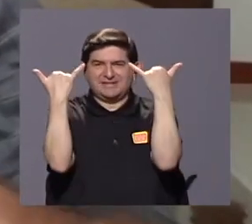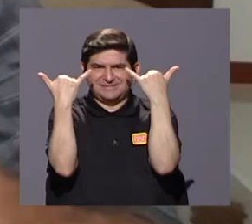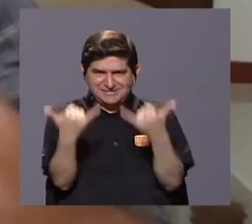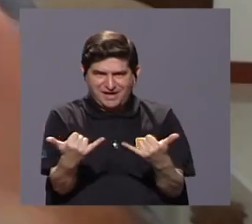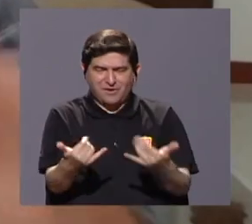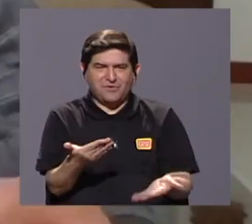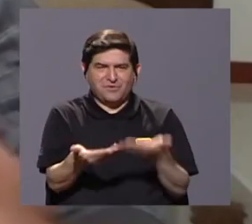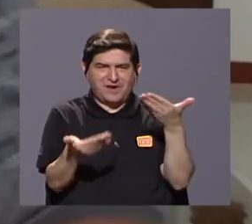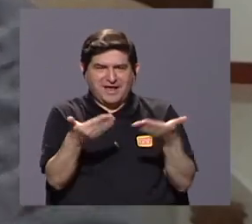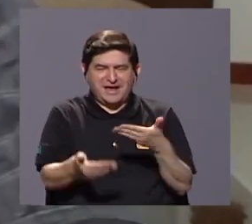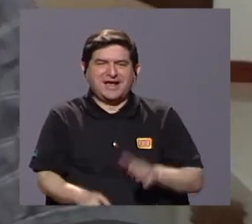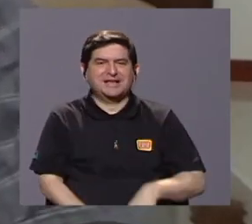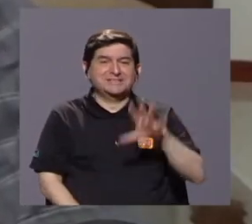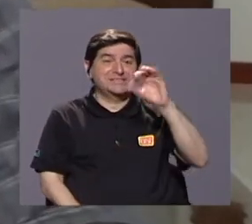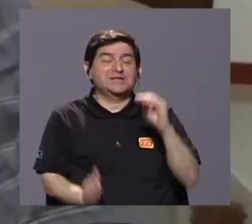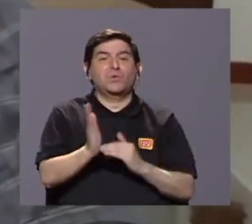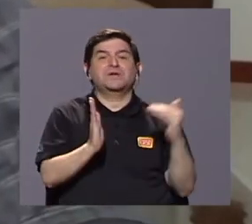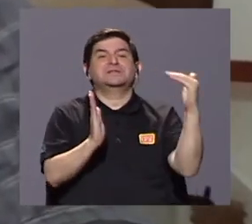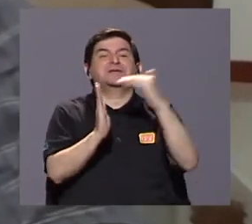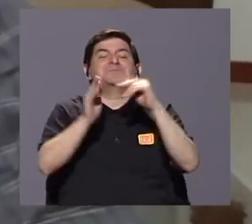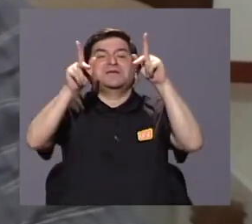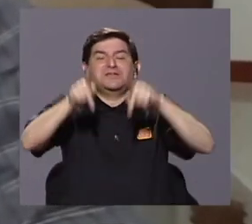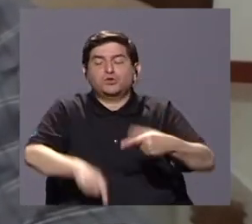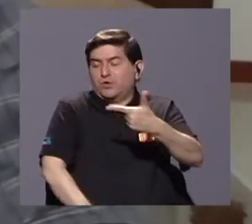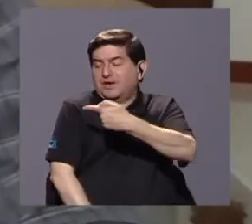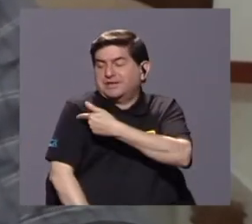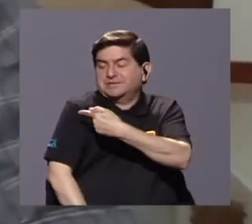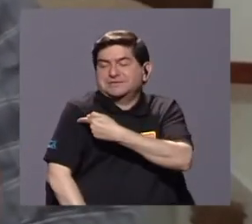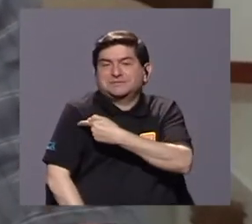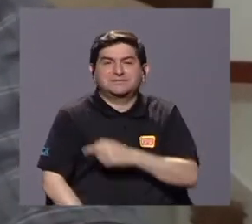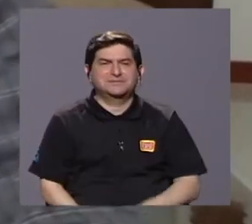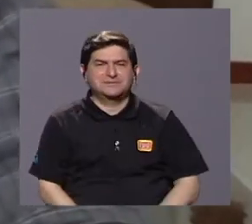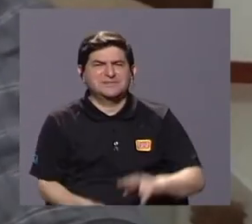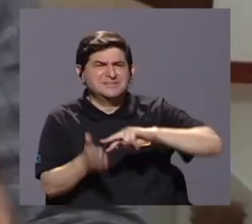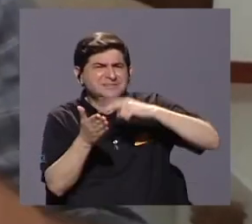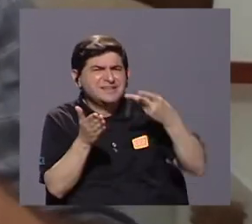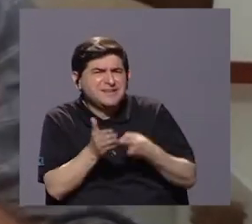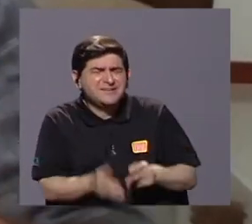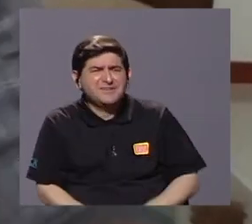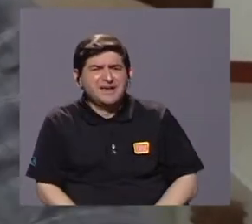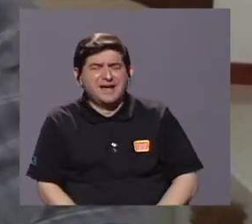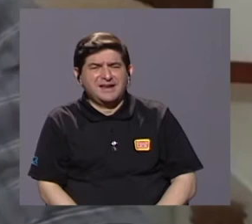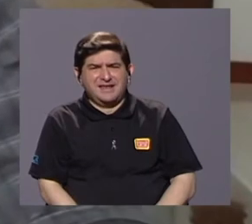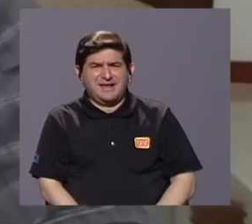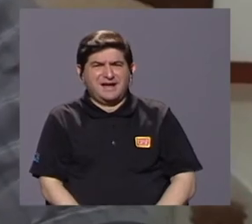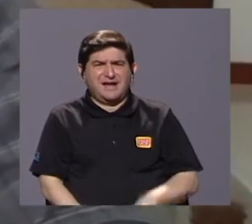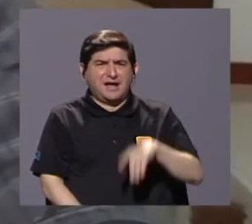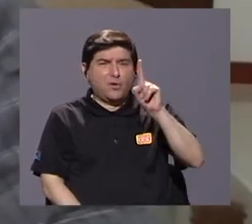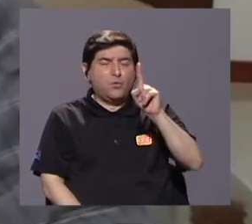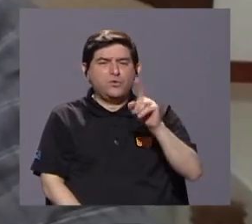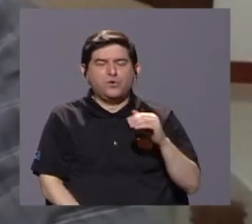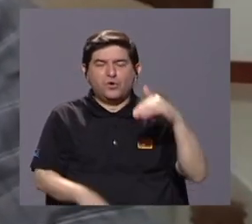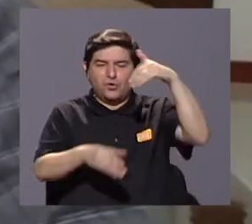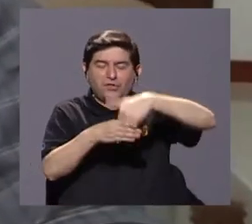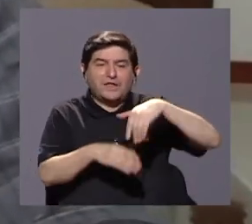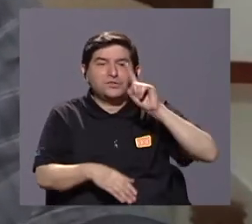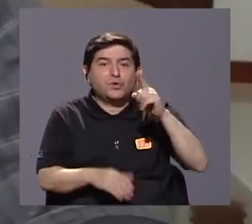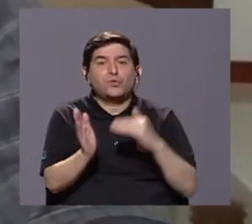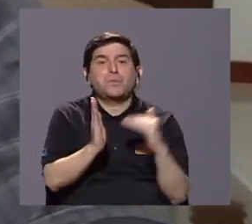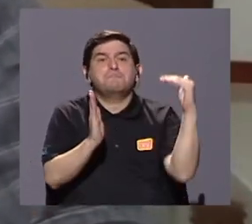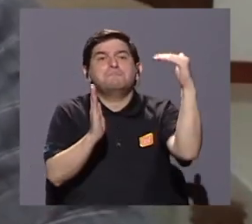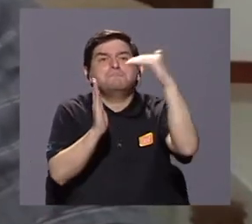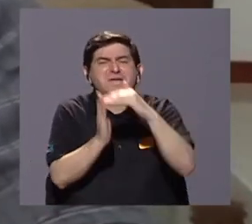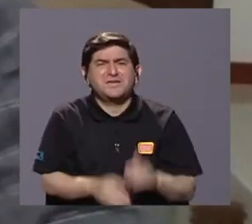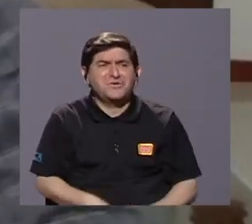en casi 50 millones de personas vacunadas, que nos daría un riesgo de 1 por millón, lo cual